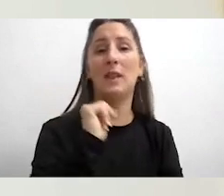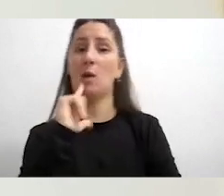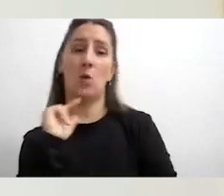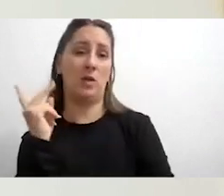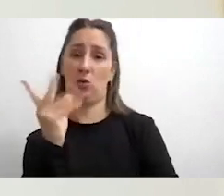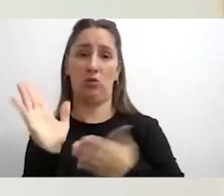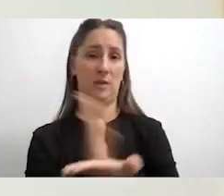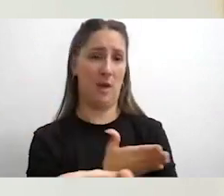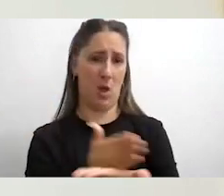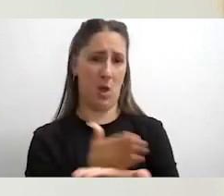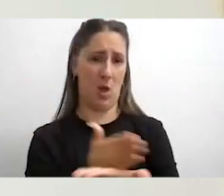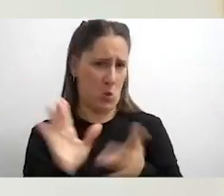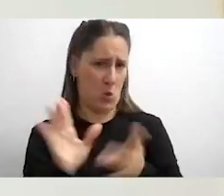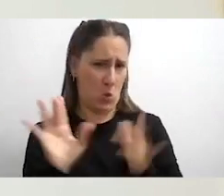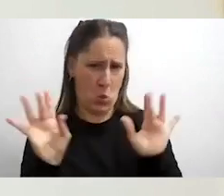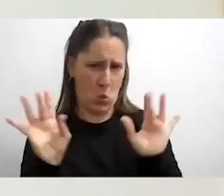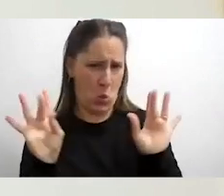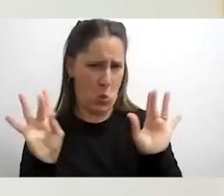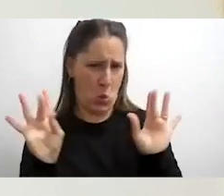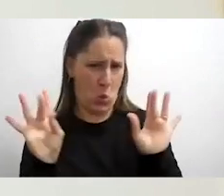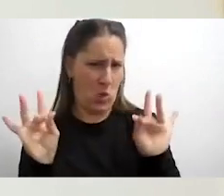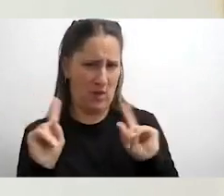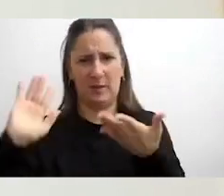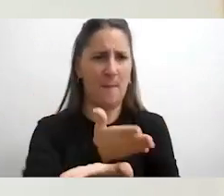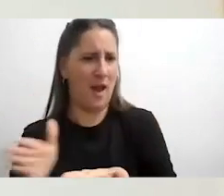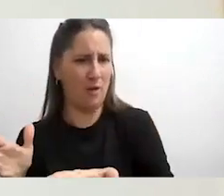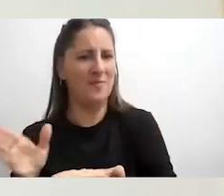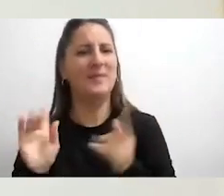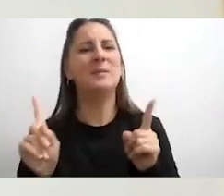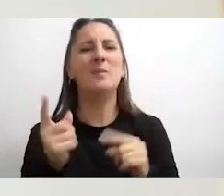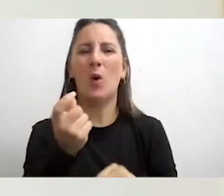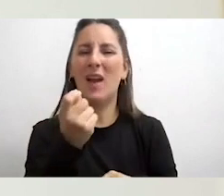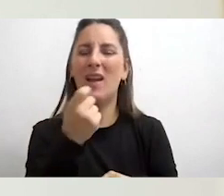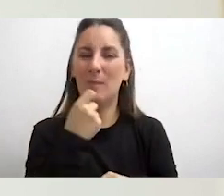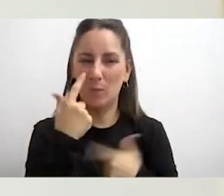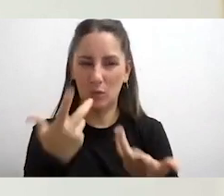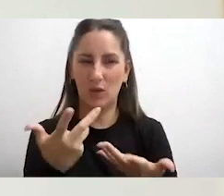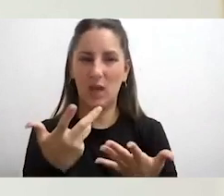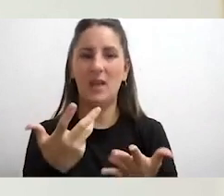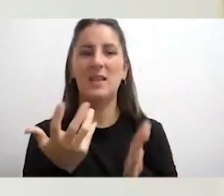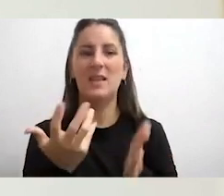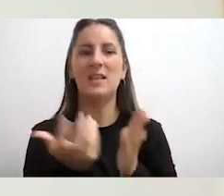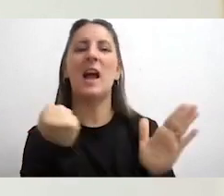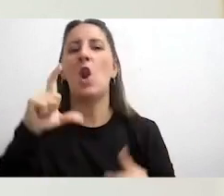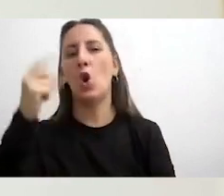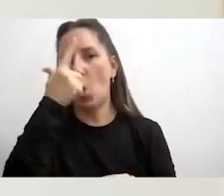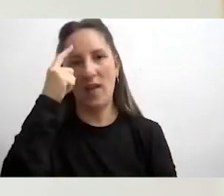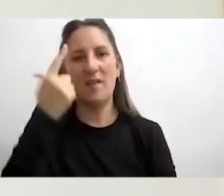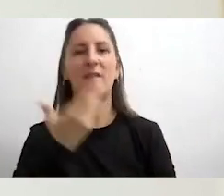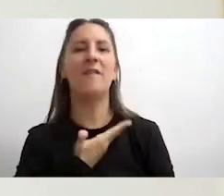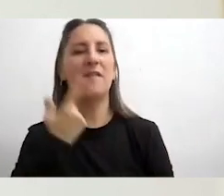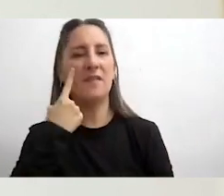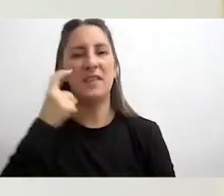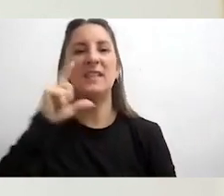difícil, y como vimos en el ejemplito, sacarlo por coeficiente promedio es